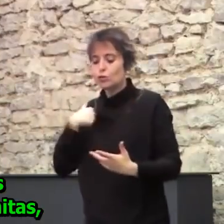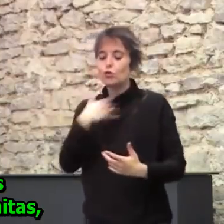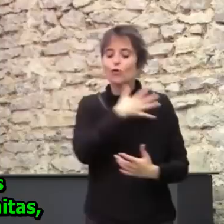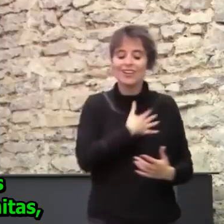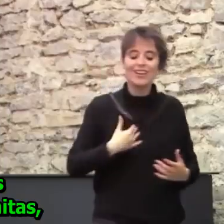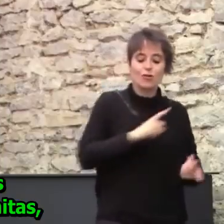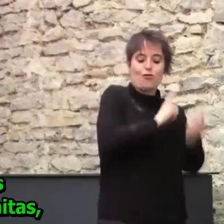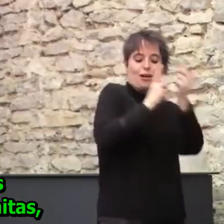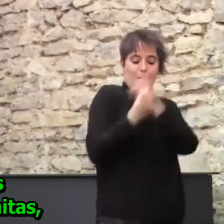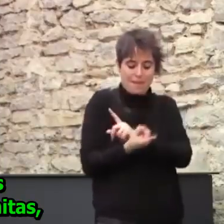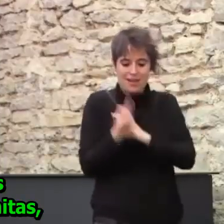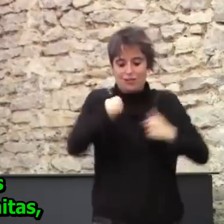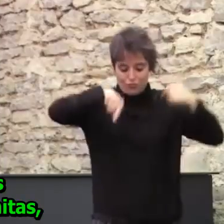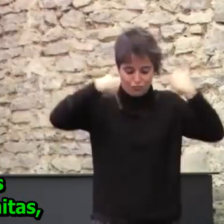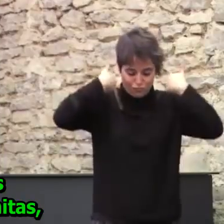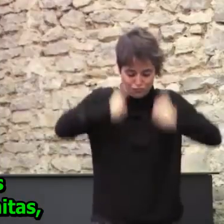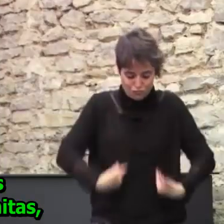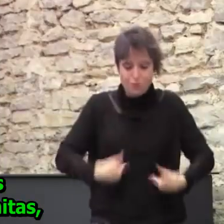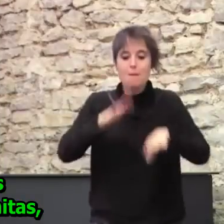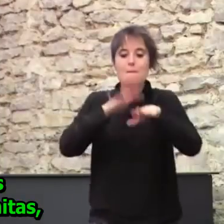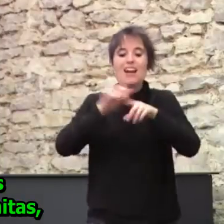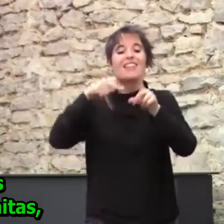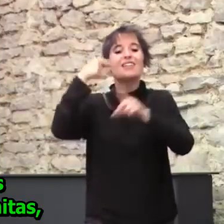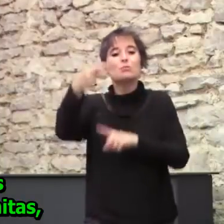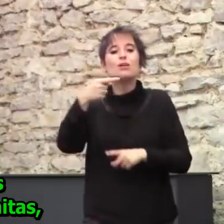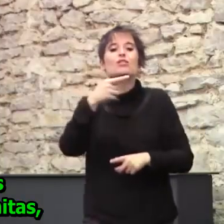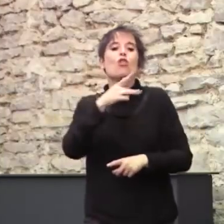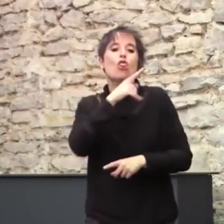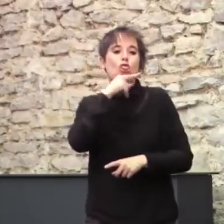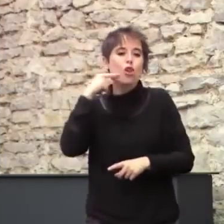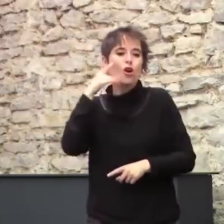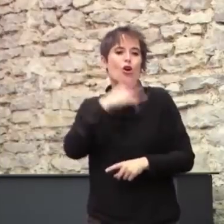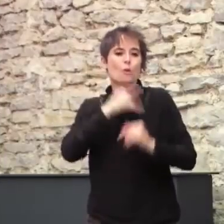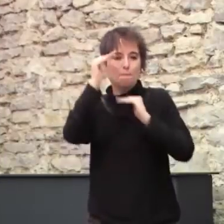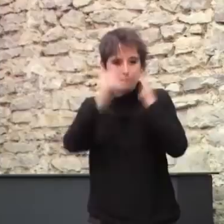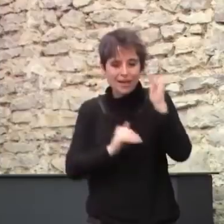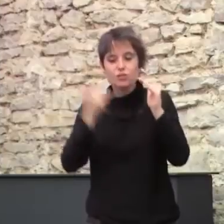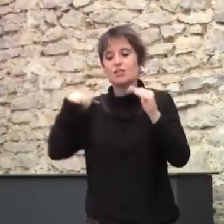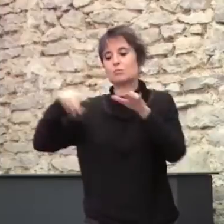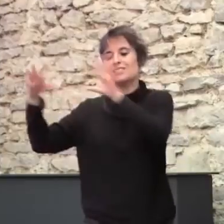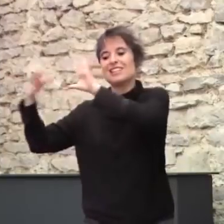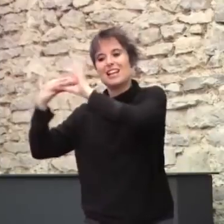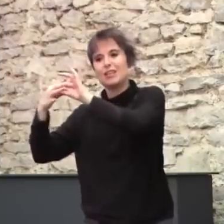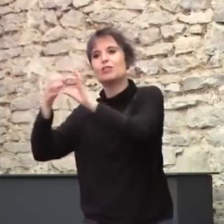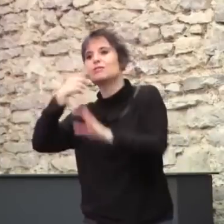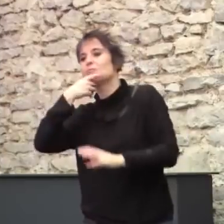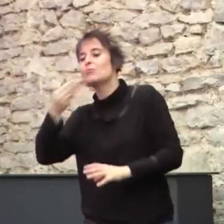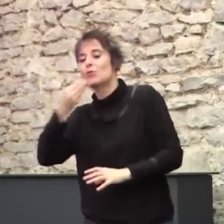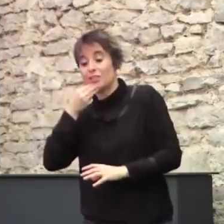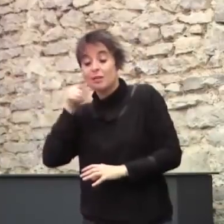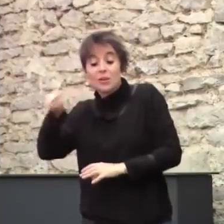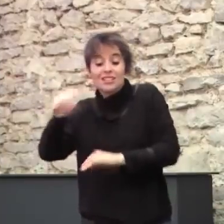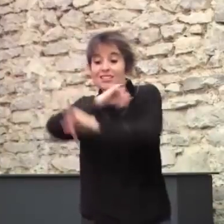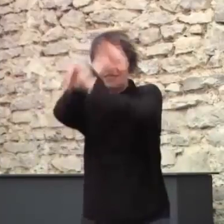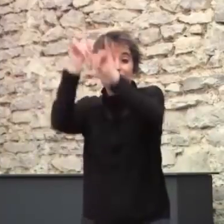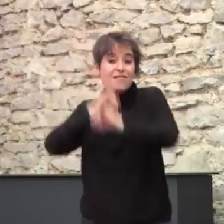nosotras para que el amor nos duela menos y para poder establecer relaciones más bonitas, ¿no? Que nos hagan ser más felices, porque esa es una de las